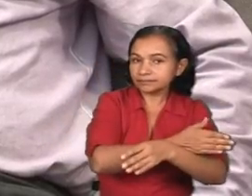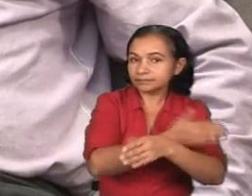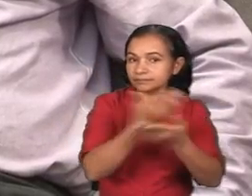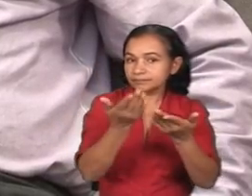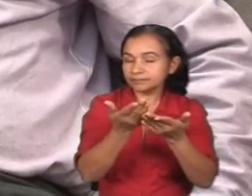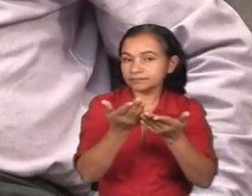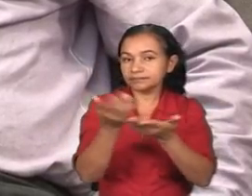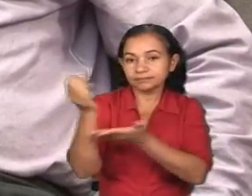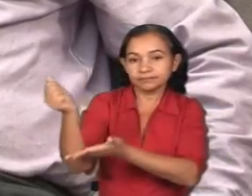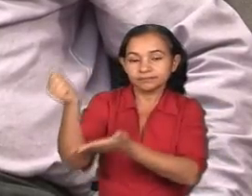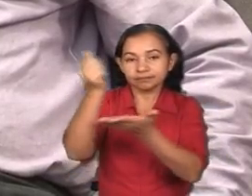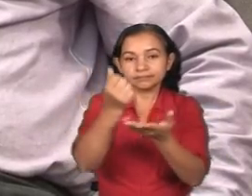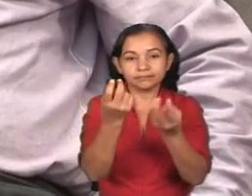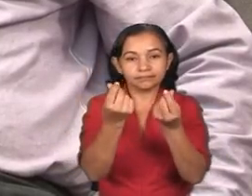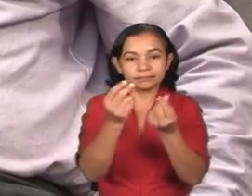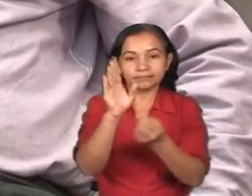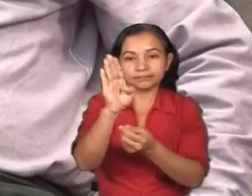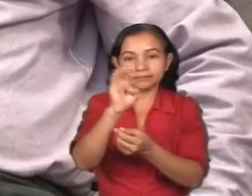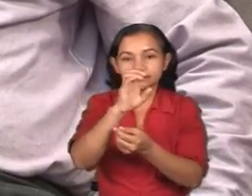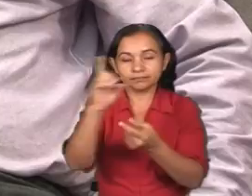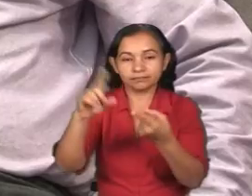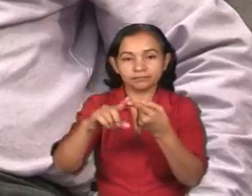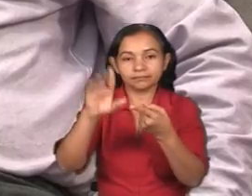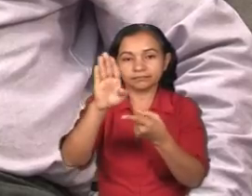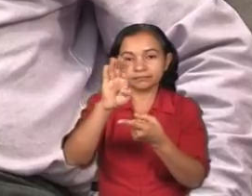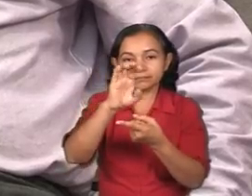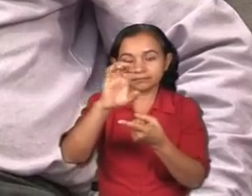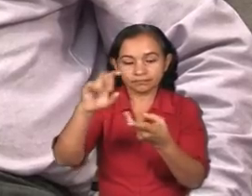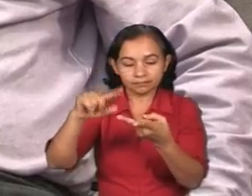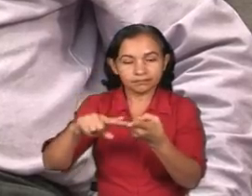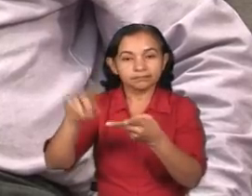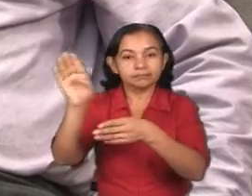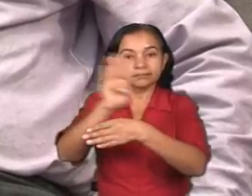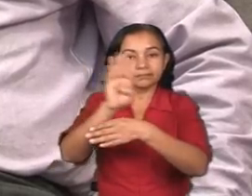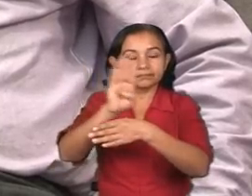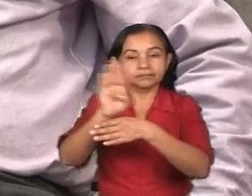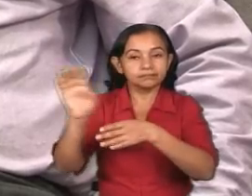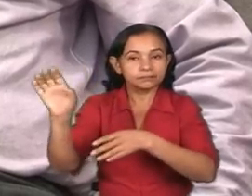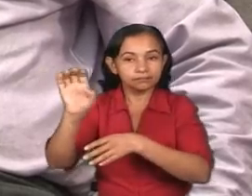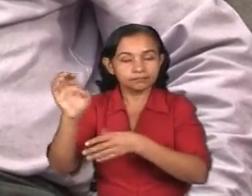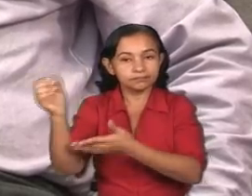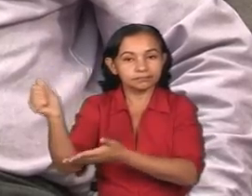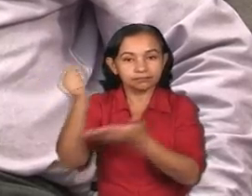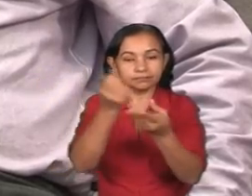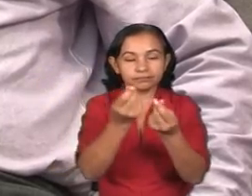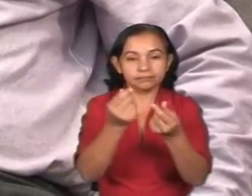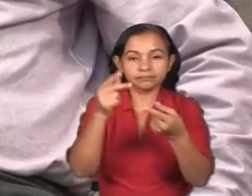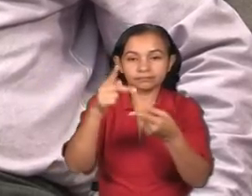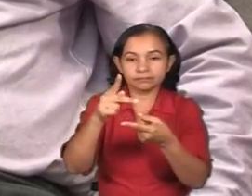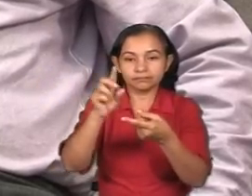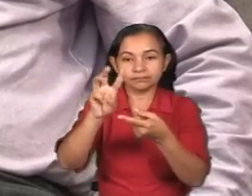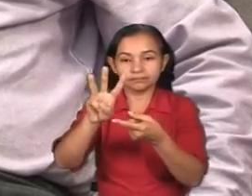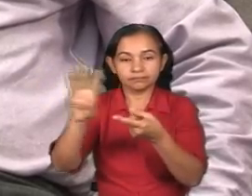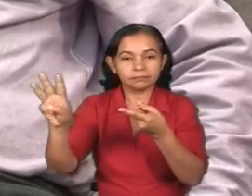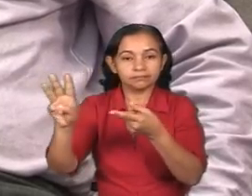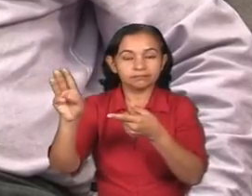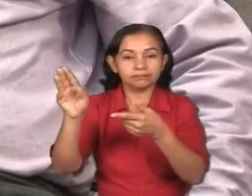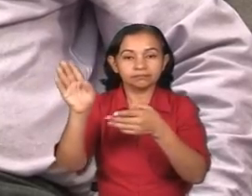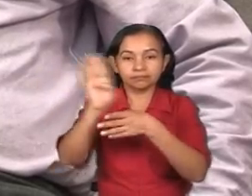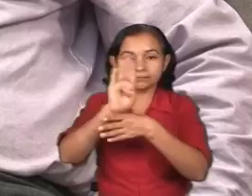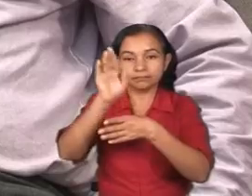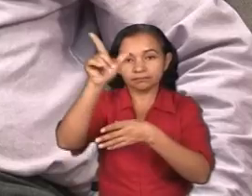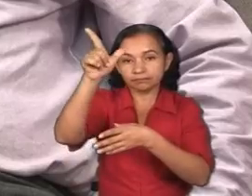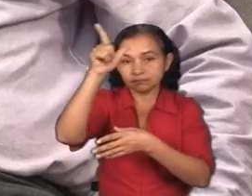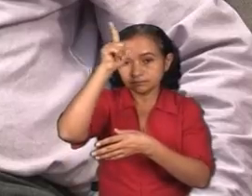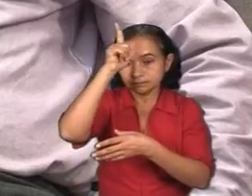está financiado con fondos del BID, del BESIE, del BEI, Banco Europeo de Inversiones, el KfW, que es un banco alemán, y